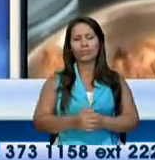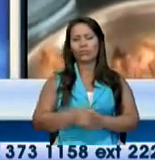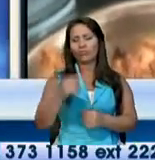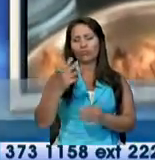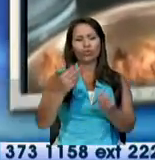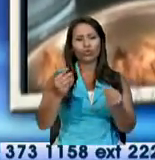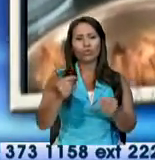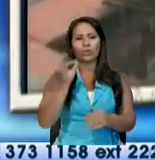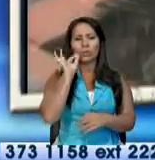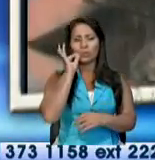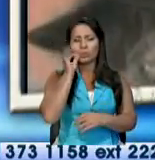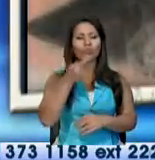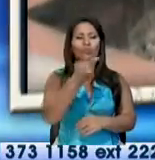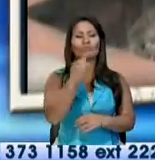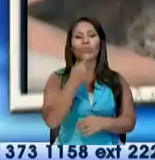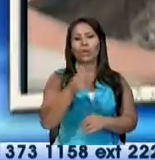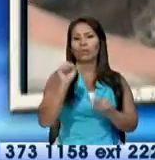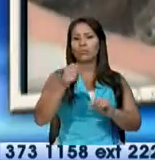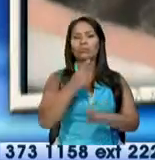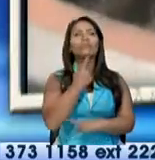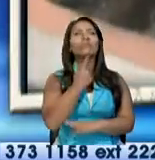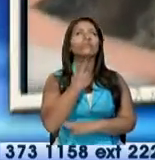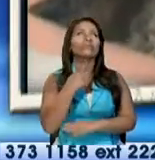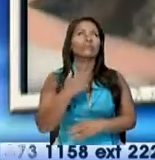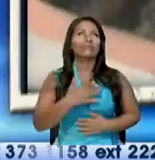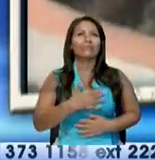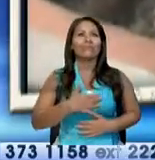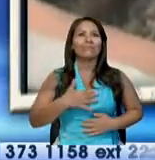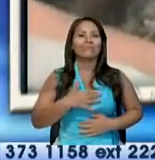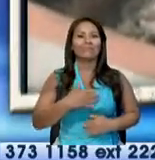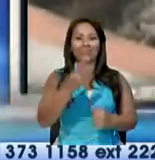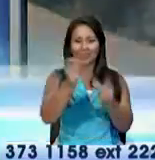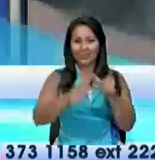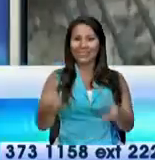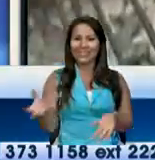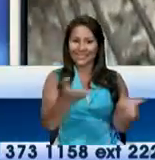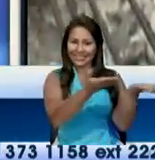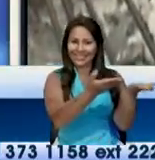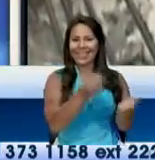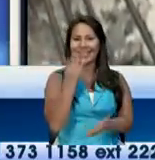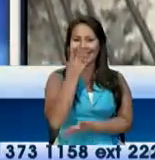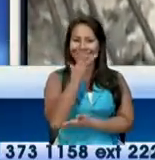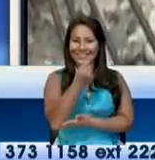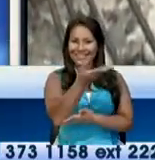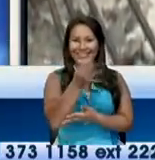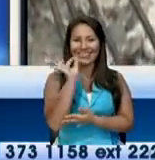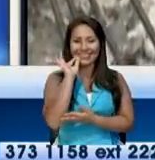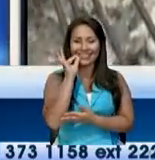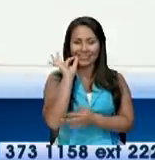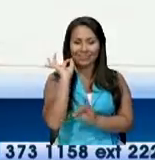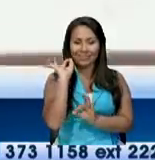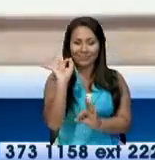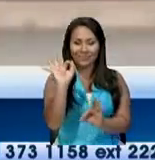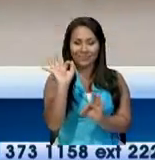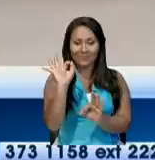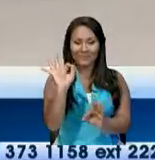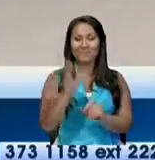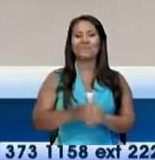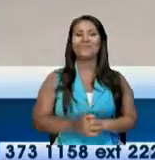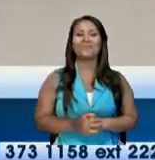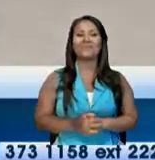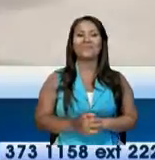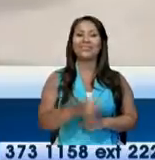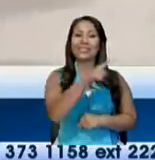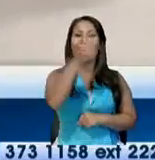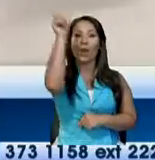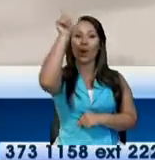Exquisito, recomendable para la gente que quiera venir a probarlo, está exquisito, muy buena. En Loja, en el sector El